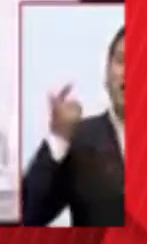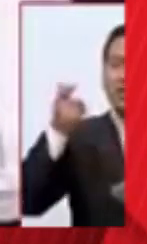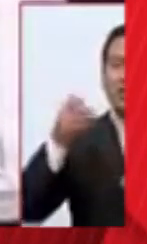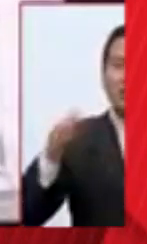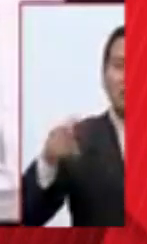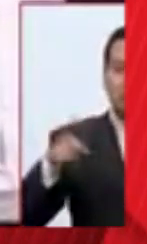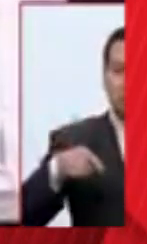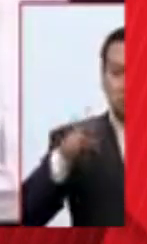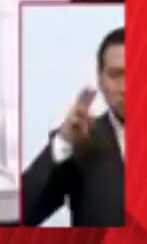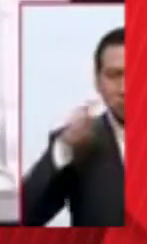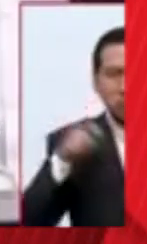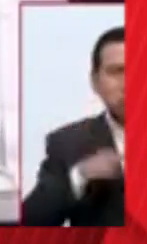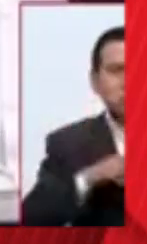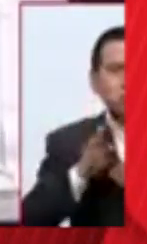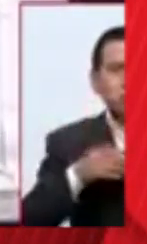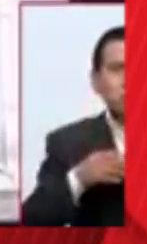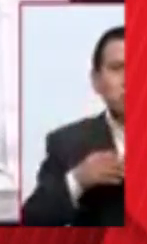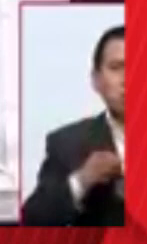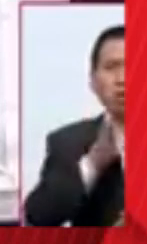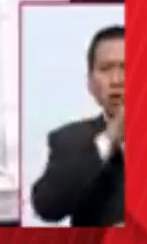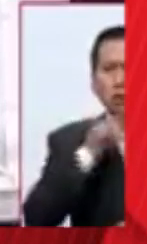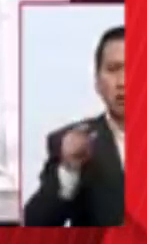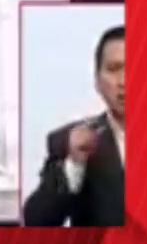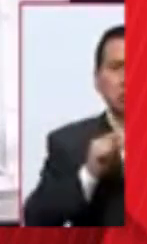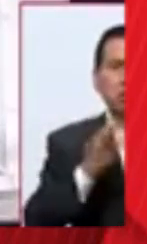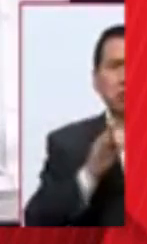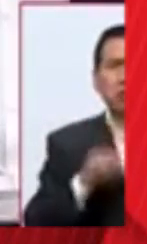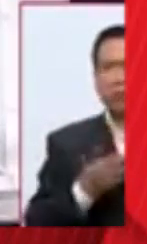a las investigaciones, las hace Carlos Mesa?